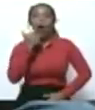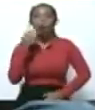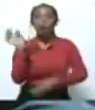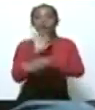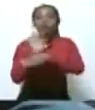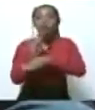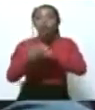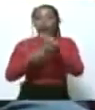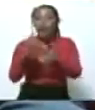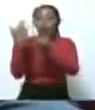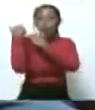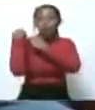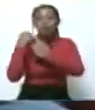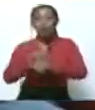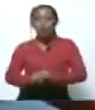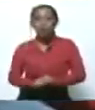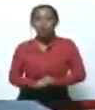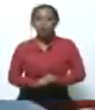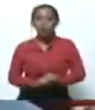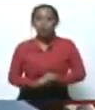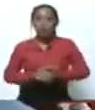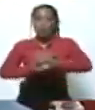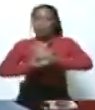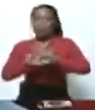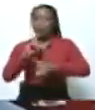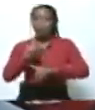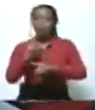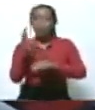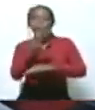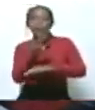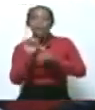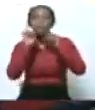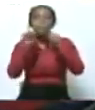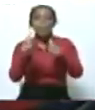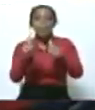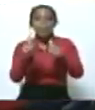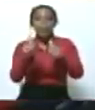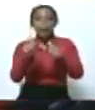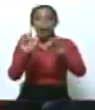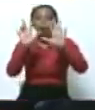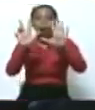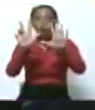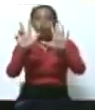cumpliendo. Ya dijimos, a partir de las 8 de la mañana en toda Venezuela,